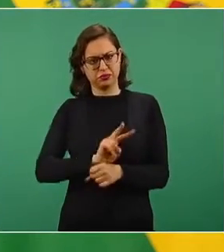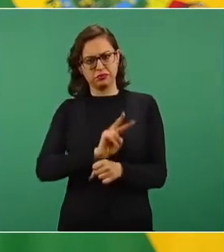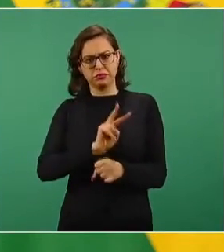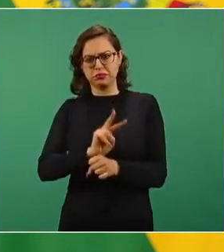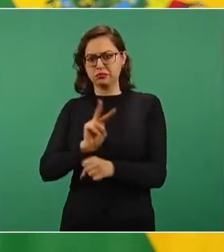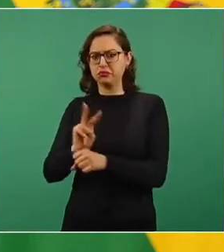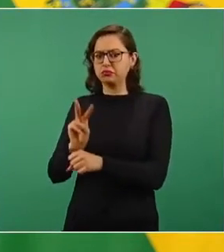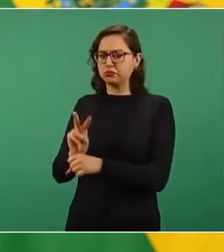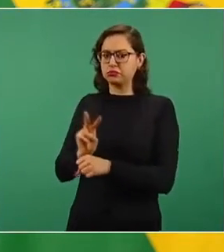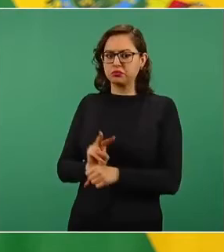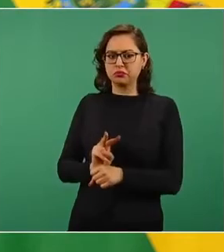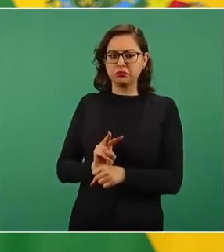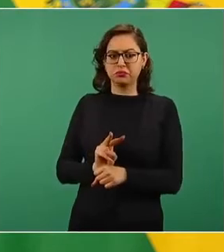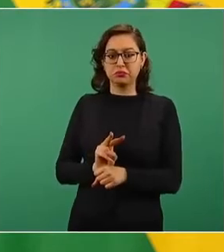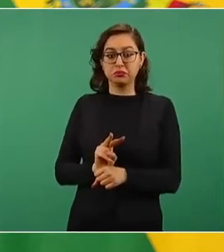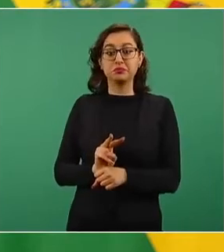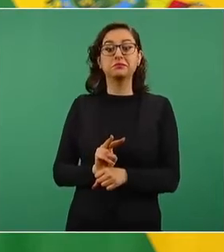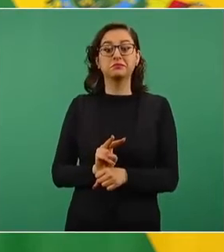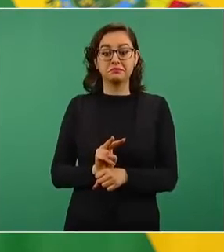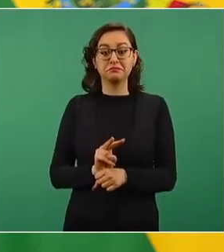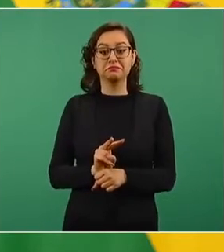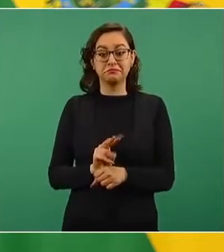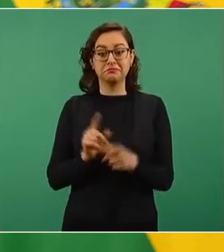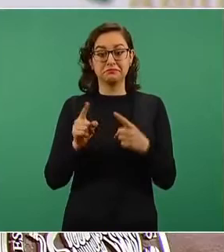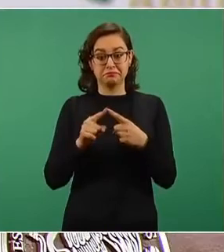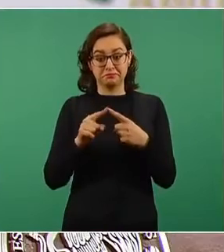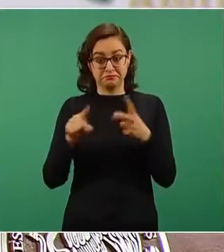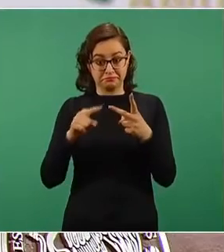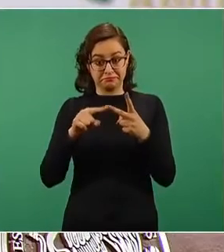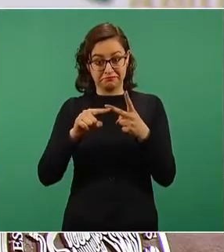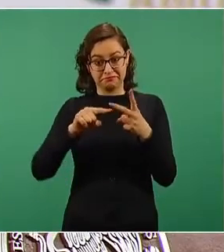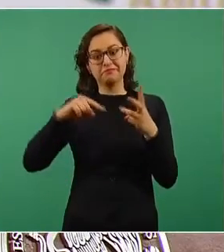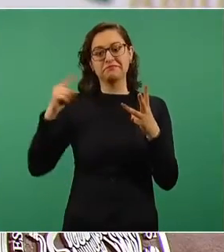Y eso dio lugar a lo tercero,